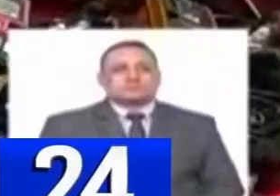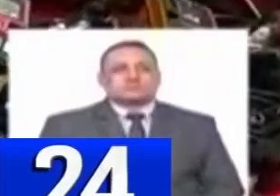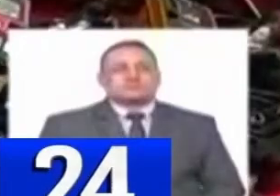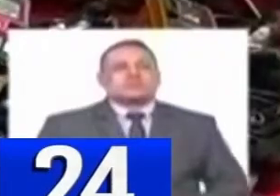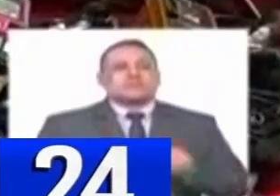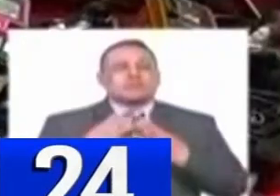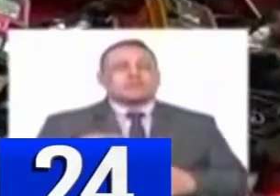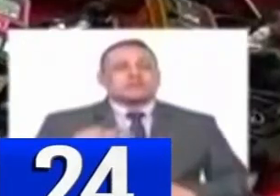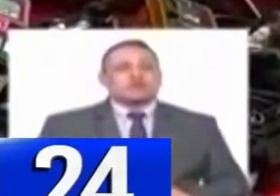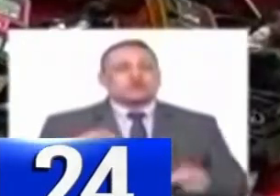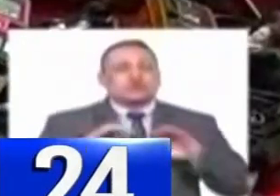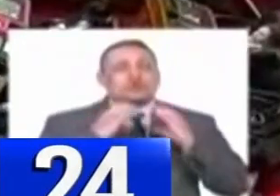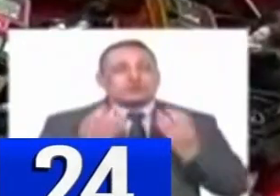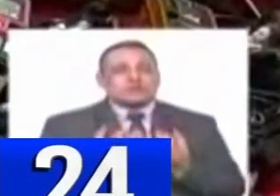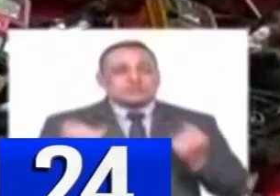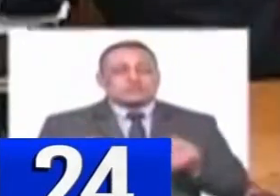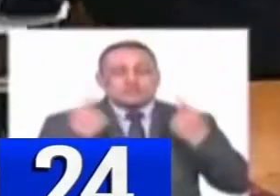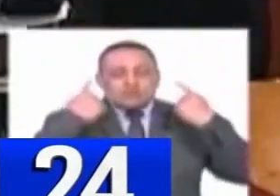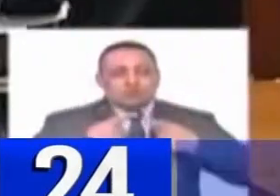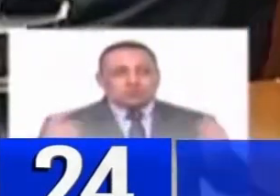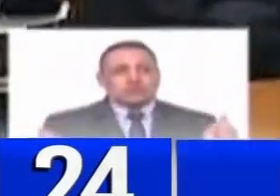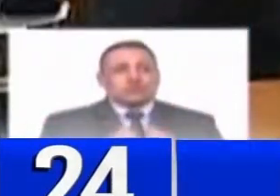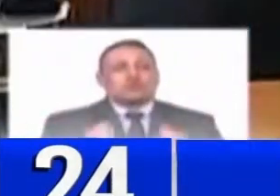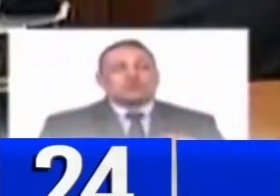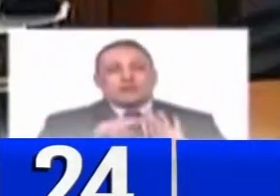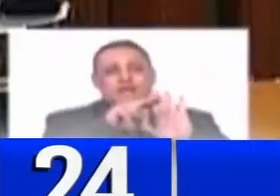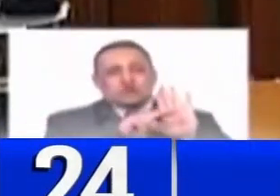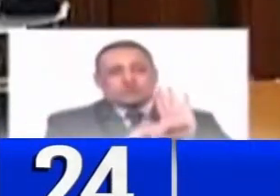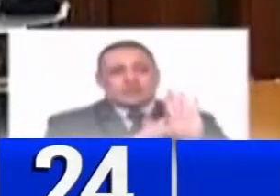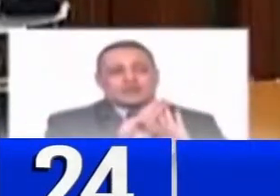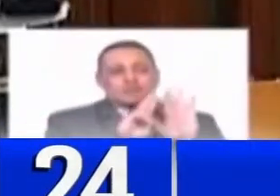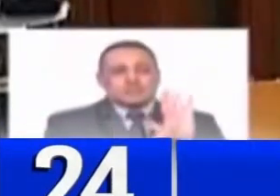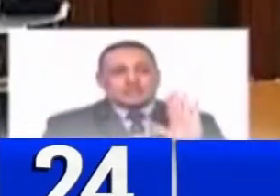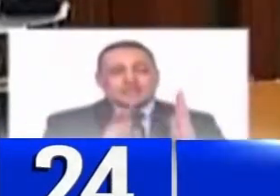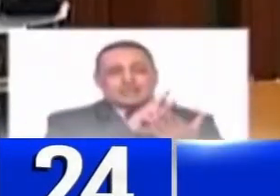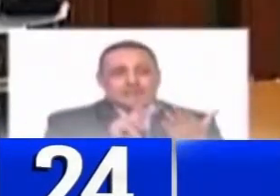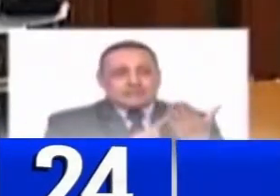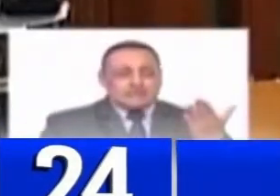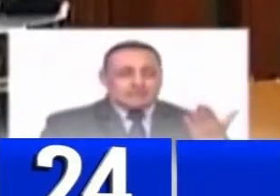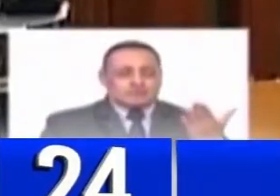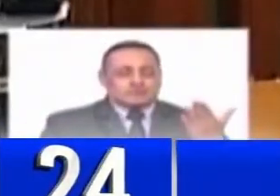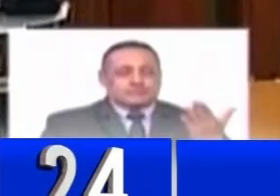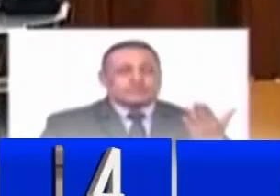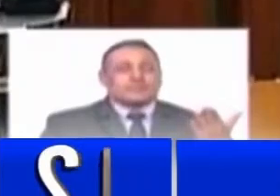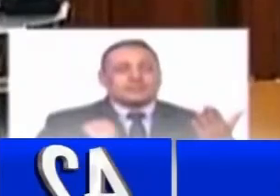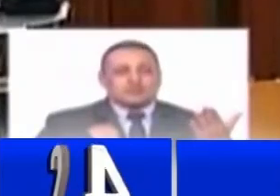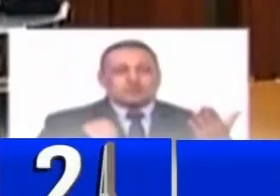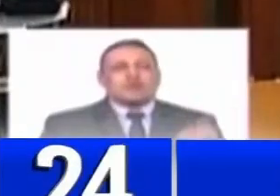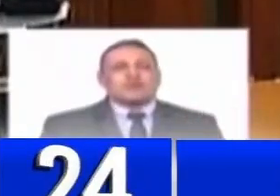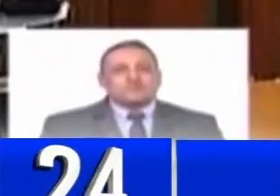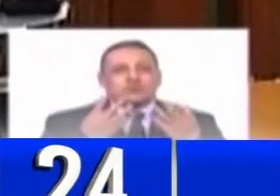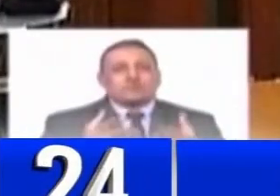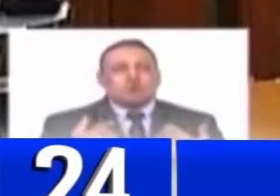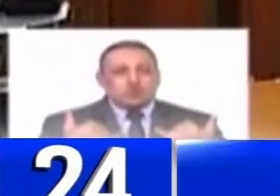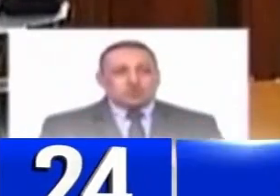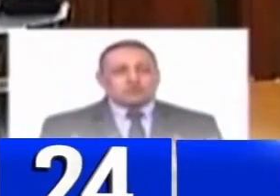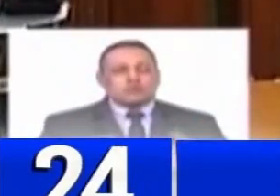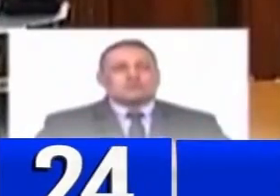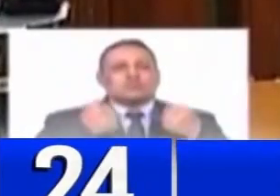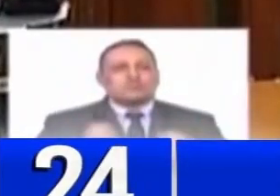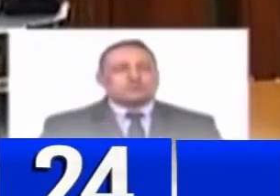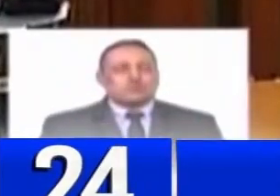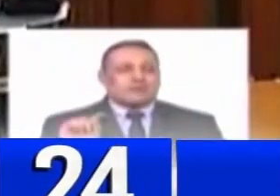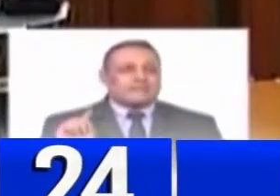Señores congresistas, de conformidad con las normas reglamentarias leídas, declaro instalada la